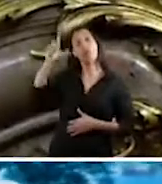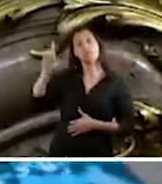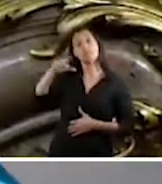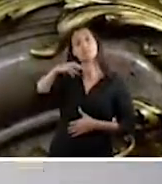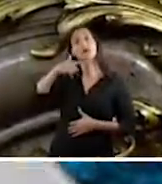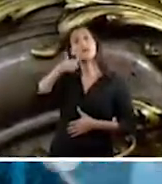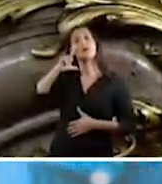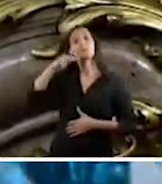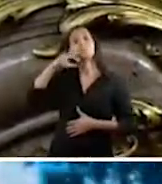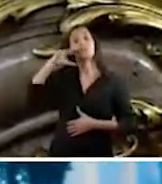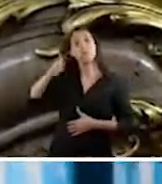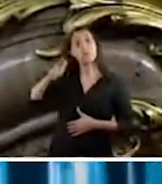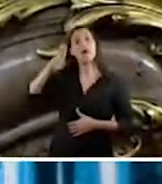todos lo esperamos